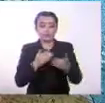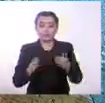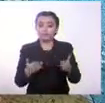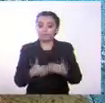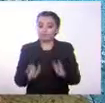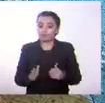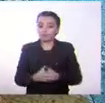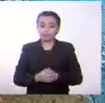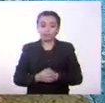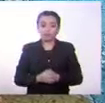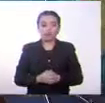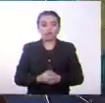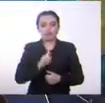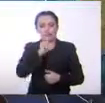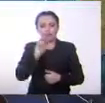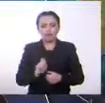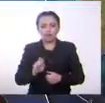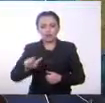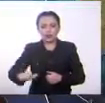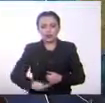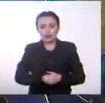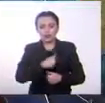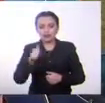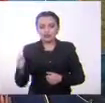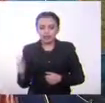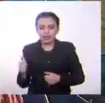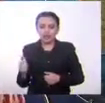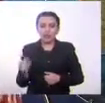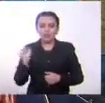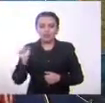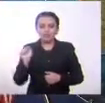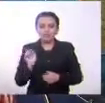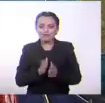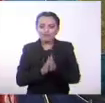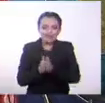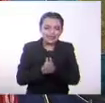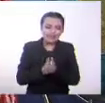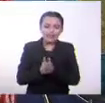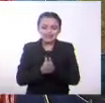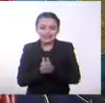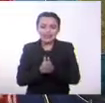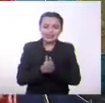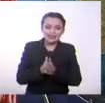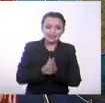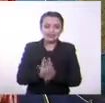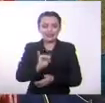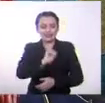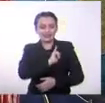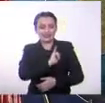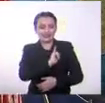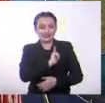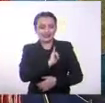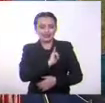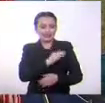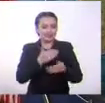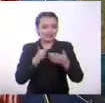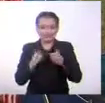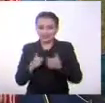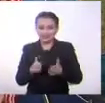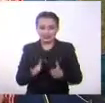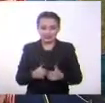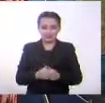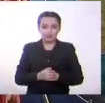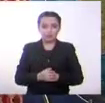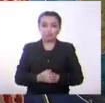fíjate de que está interesante esto, ¿verdad? De que creíamos solamente con una sola identidad. Entonces,